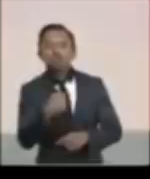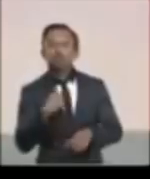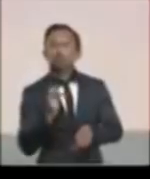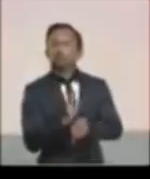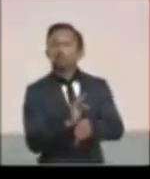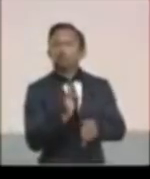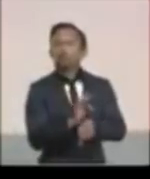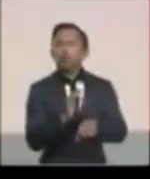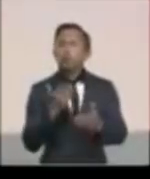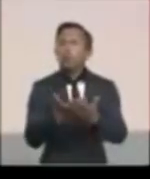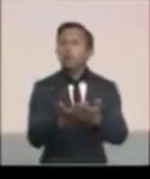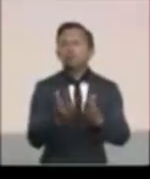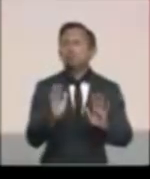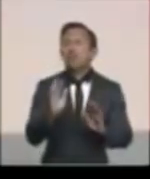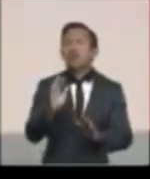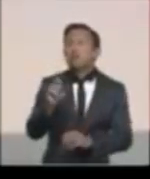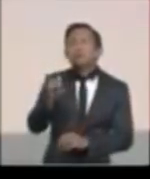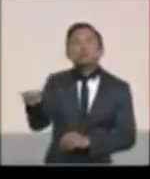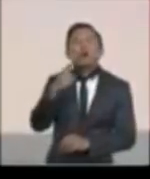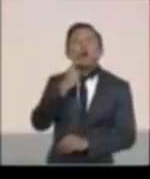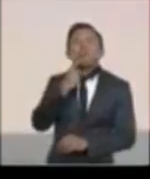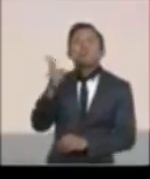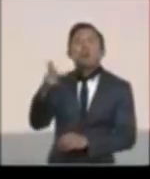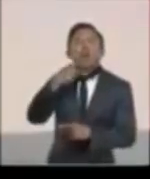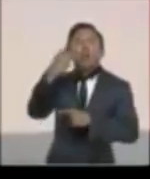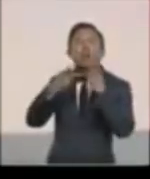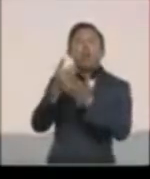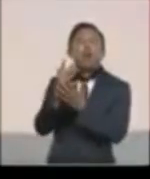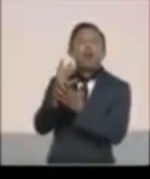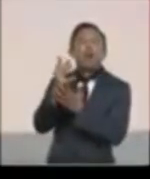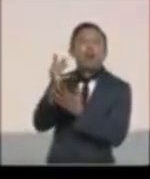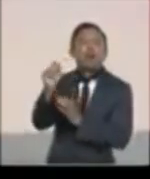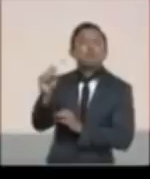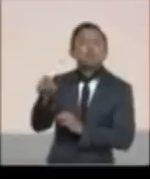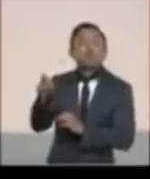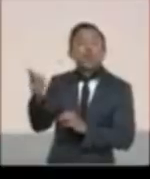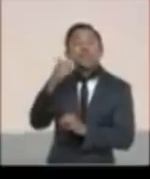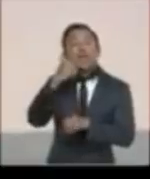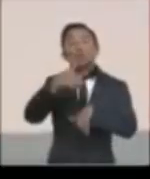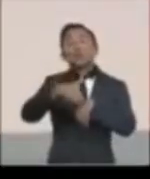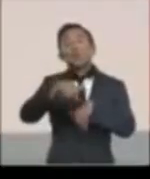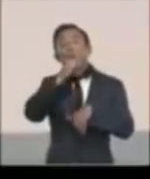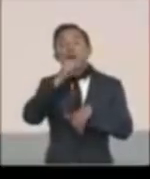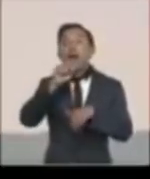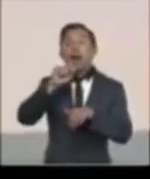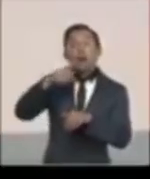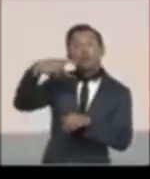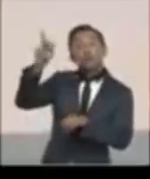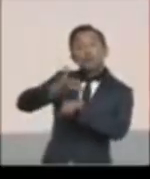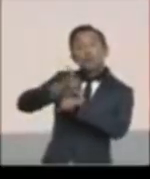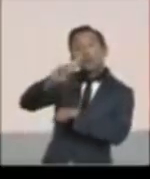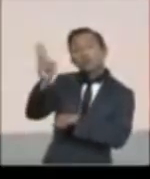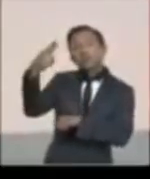siempre exagera en eso. Le gusta traer sus numeritos que sus asesores de Harvard siempre le hacen, porque creo